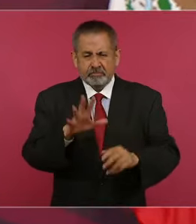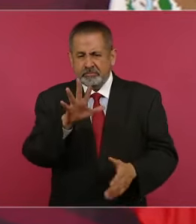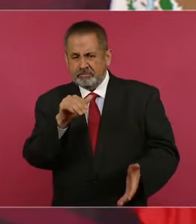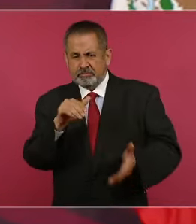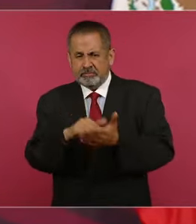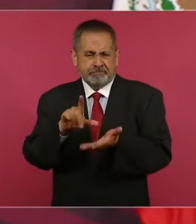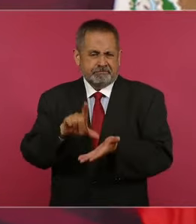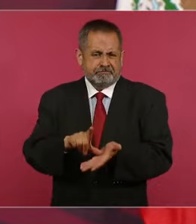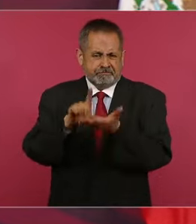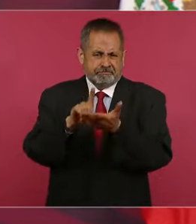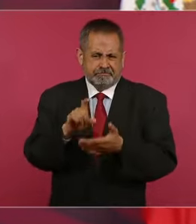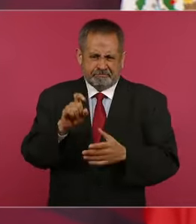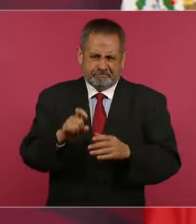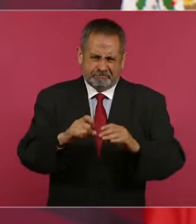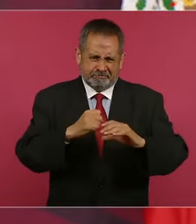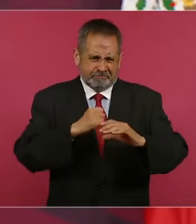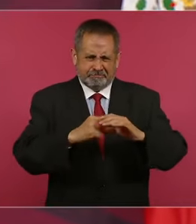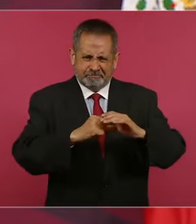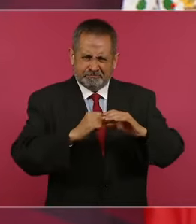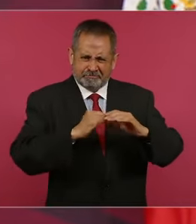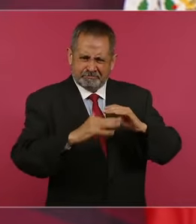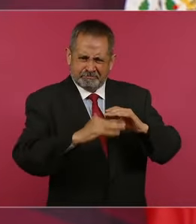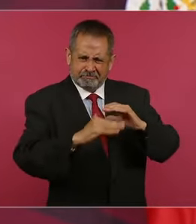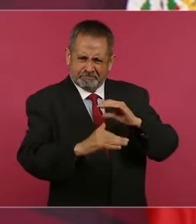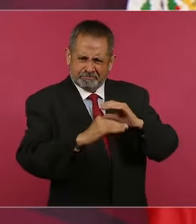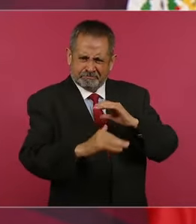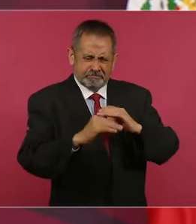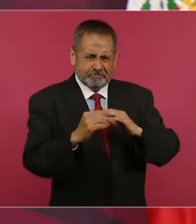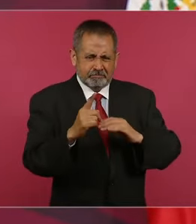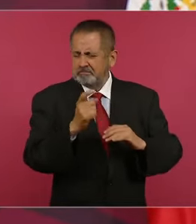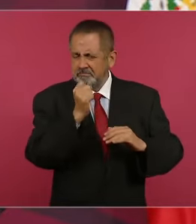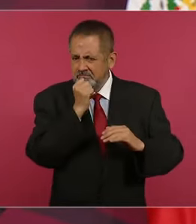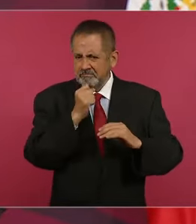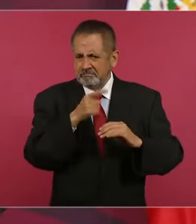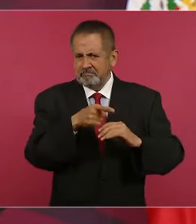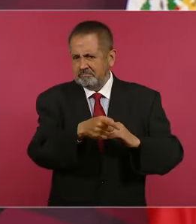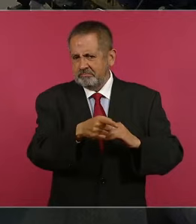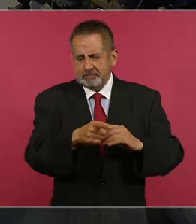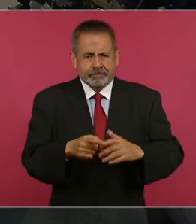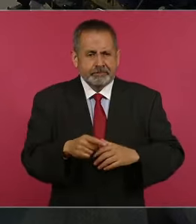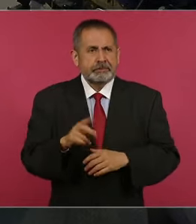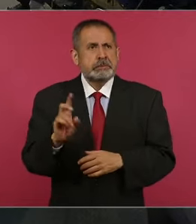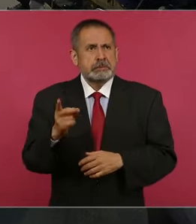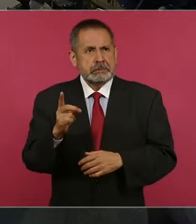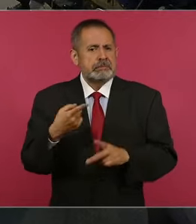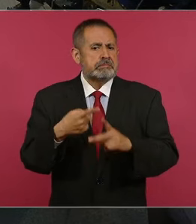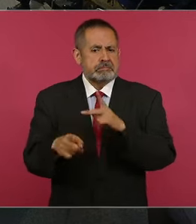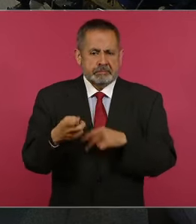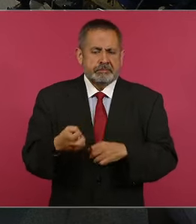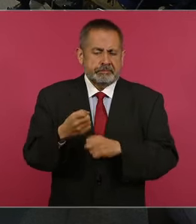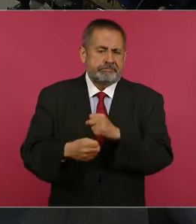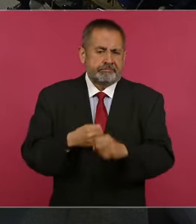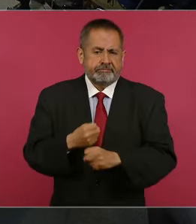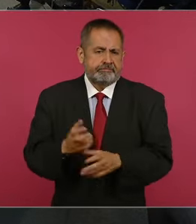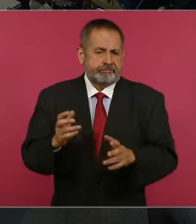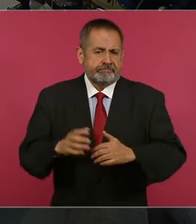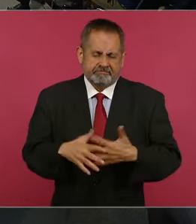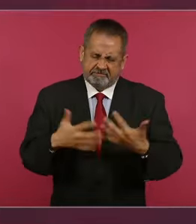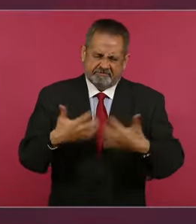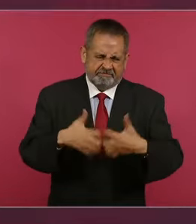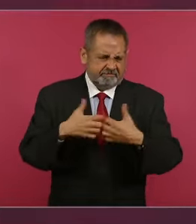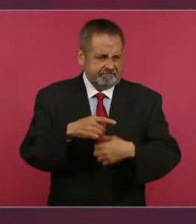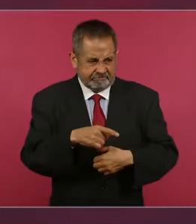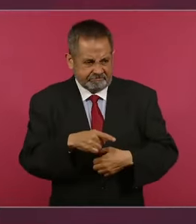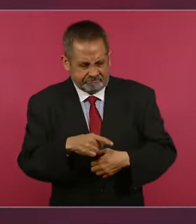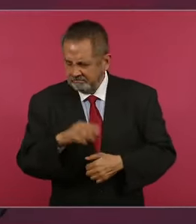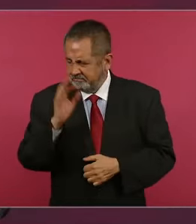5,000 litros por segundo, en diciembre de este año. Está funcionando